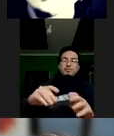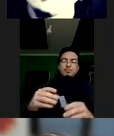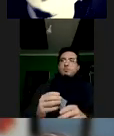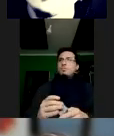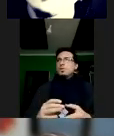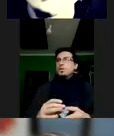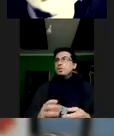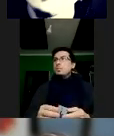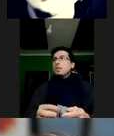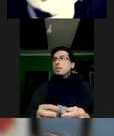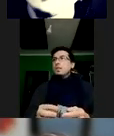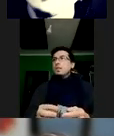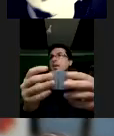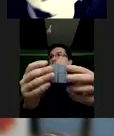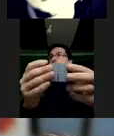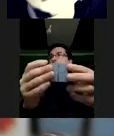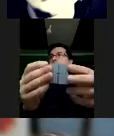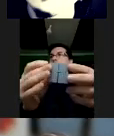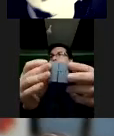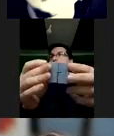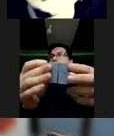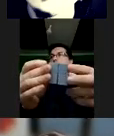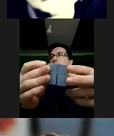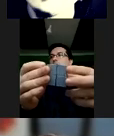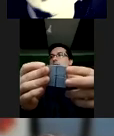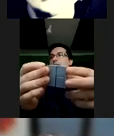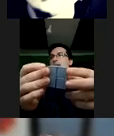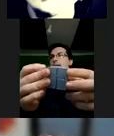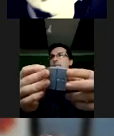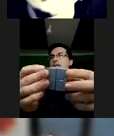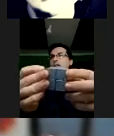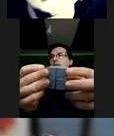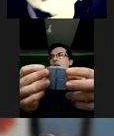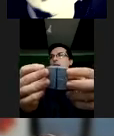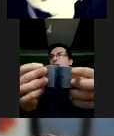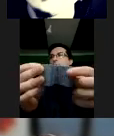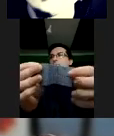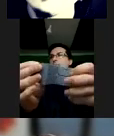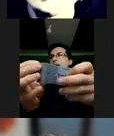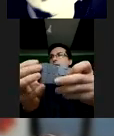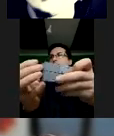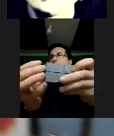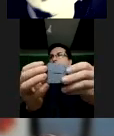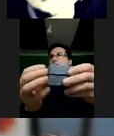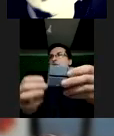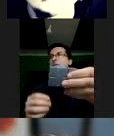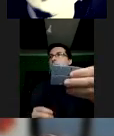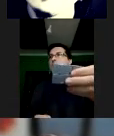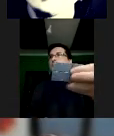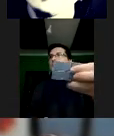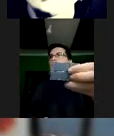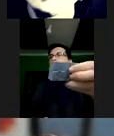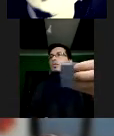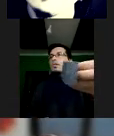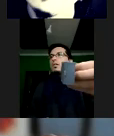que, no sé si ustedes me están viendo en pantalla, pero imagínense que esto es la casa y de repente, ¡pum!, se abre y comenzamos